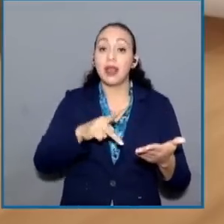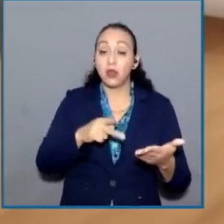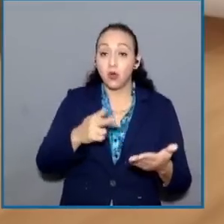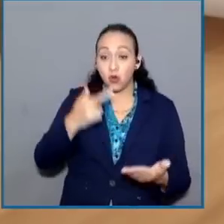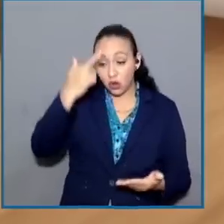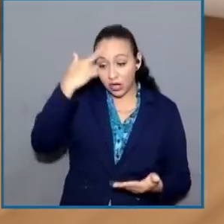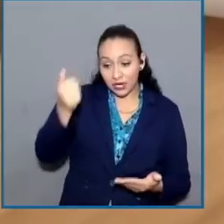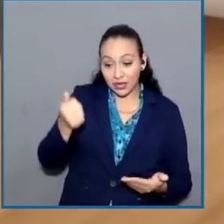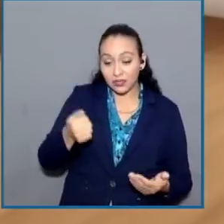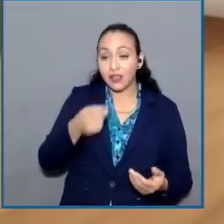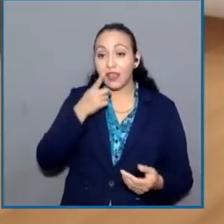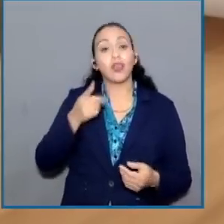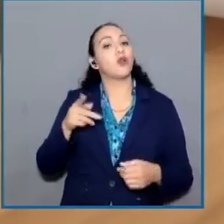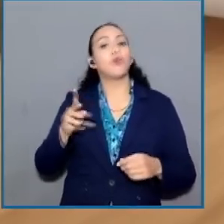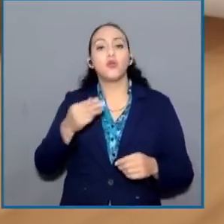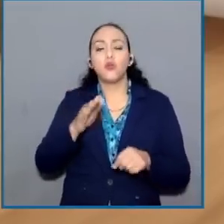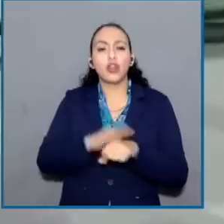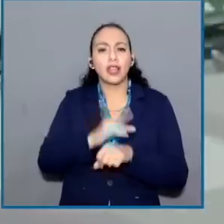en tareas de seguridad.